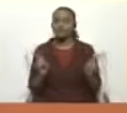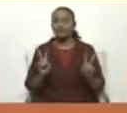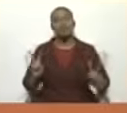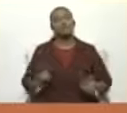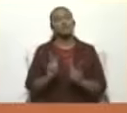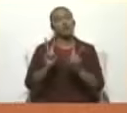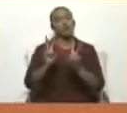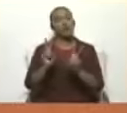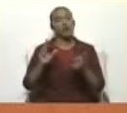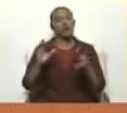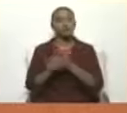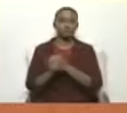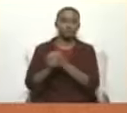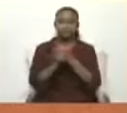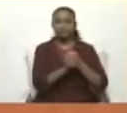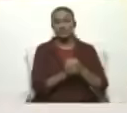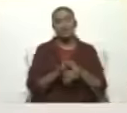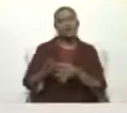de la unión de este país.